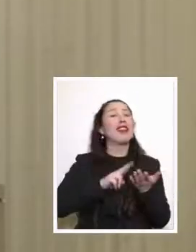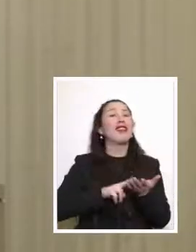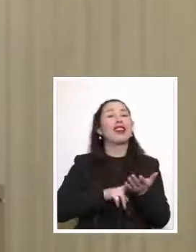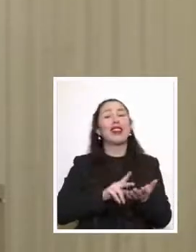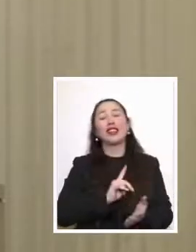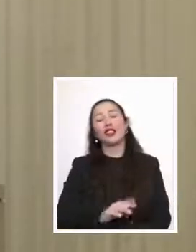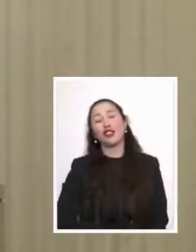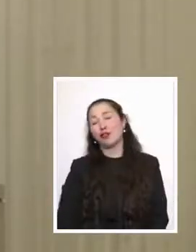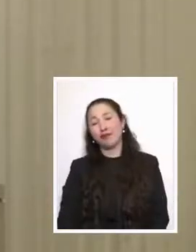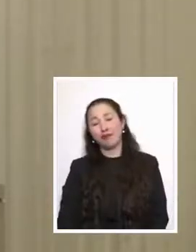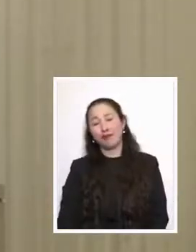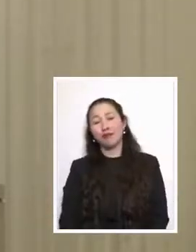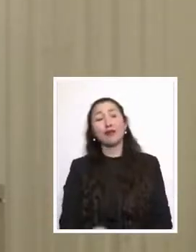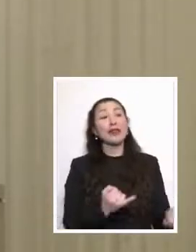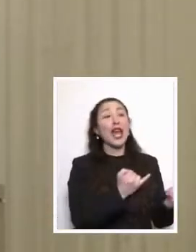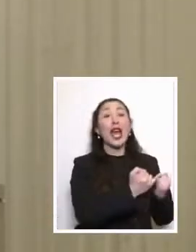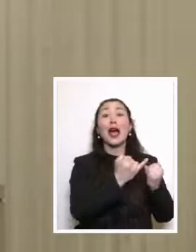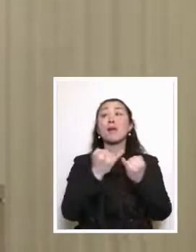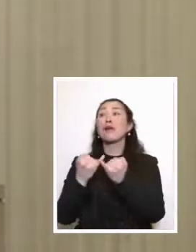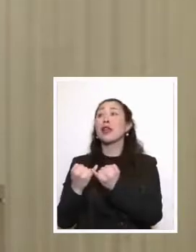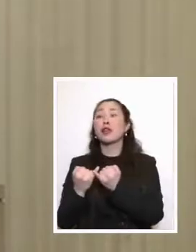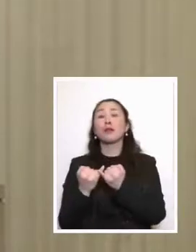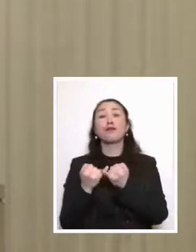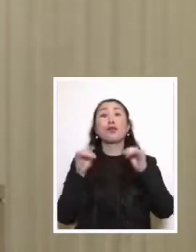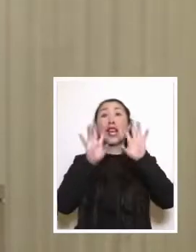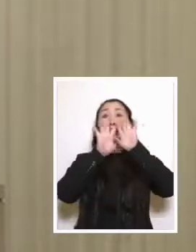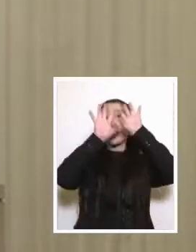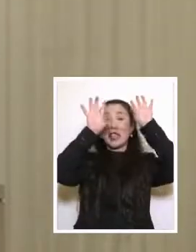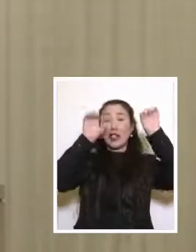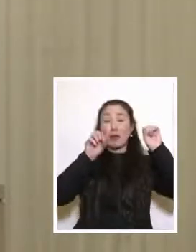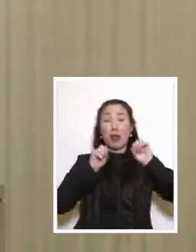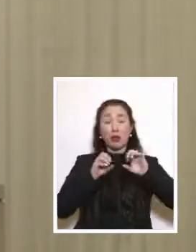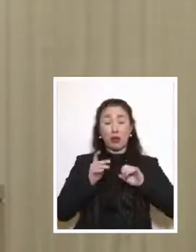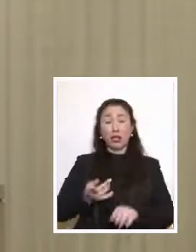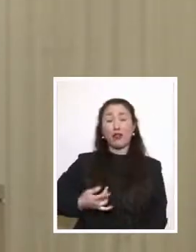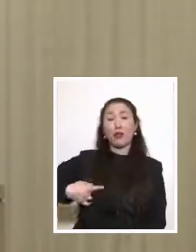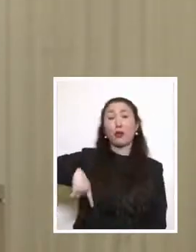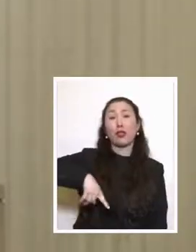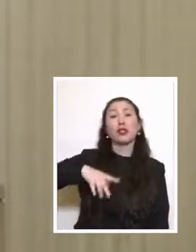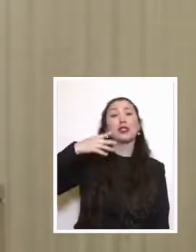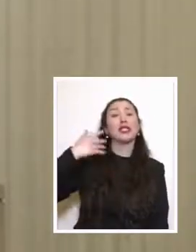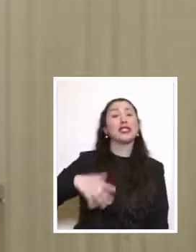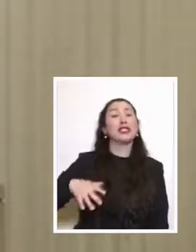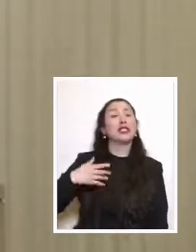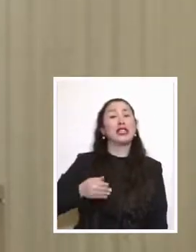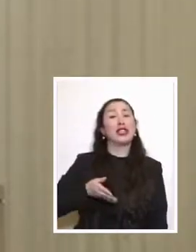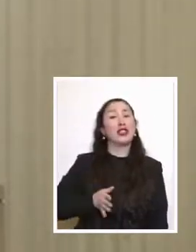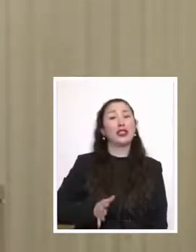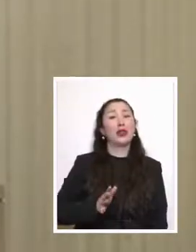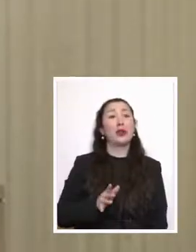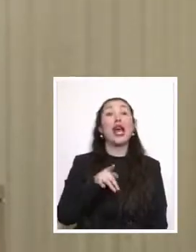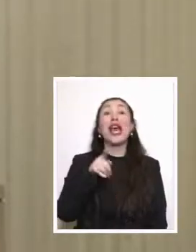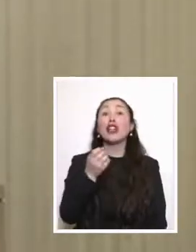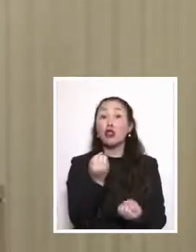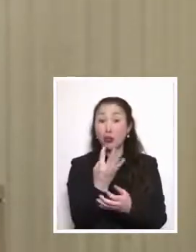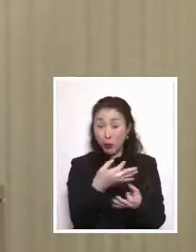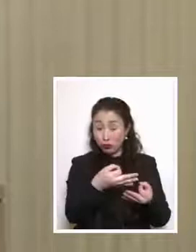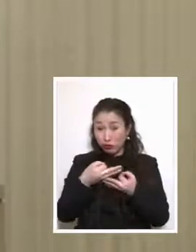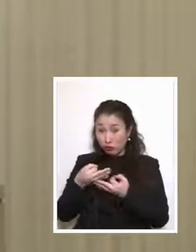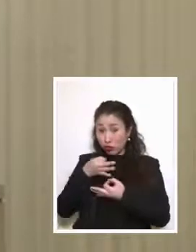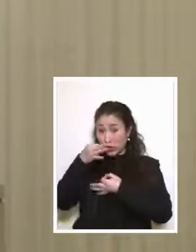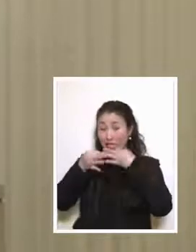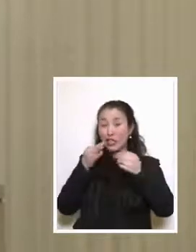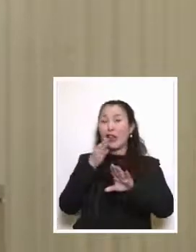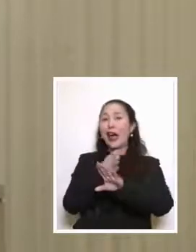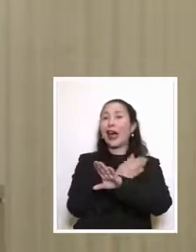Amigos, amigas, nuestros sistemas educativos ya estaban pasando, esos números son antes de la pandemia, ¿no? Y no